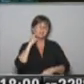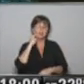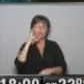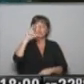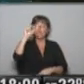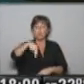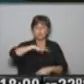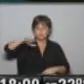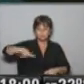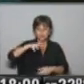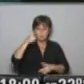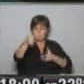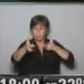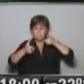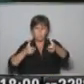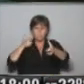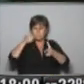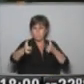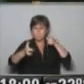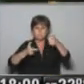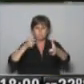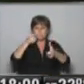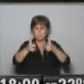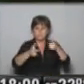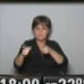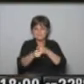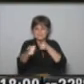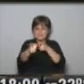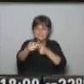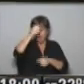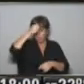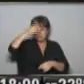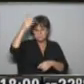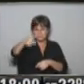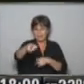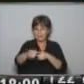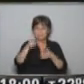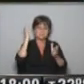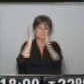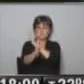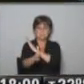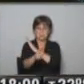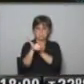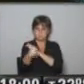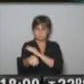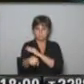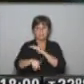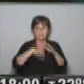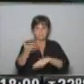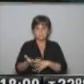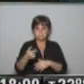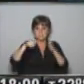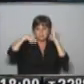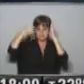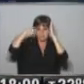Colón. Los disparos fueron efectuados desde una camioneta que persiguió el vehículo oficial y luego se dio a la fuga. A partir de las imágenes